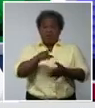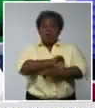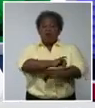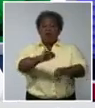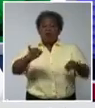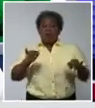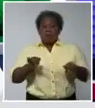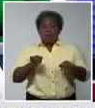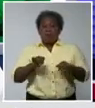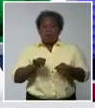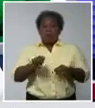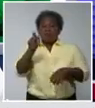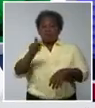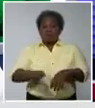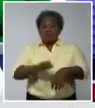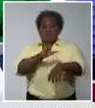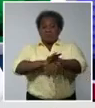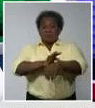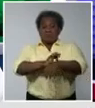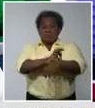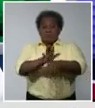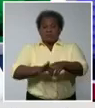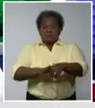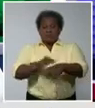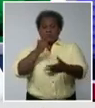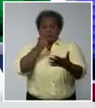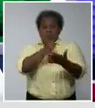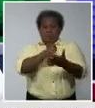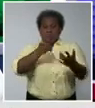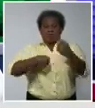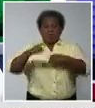de COVID, pues se diagnostican ayer